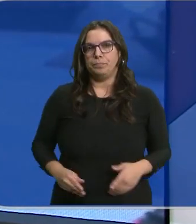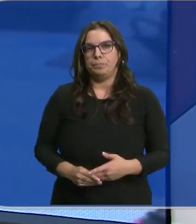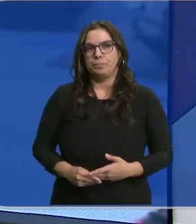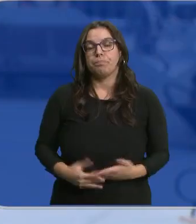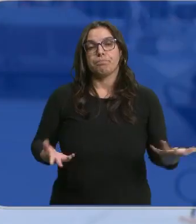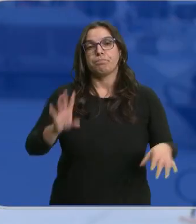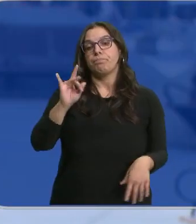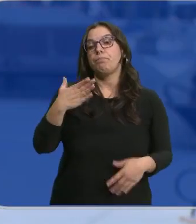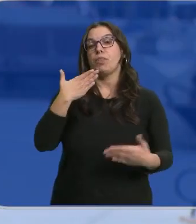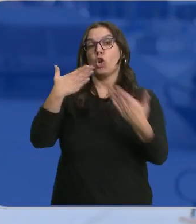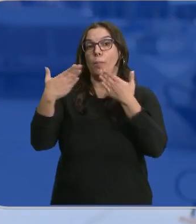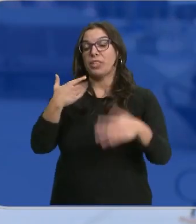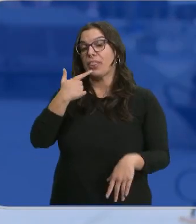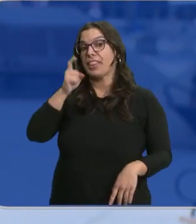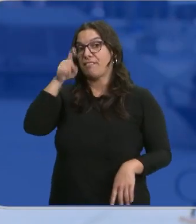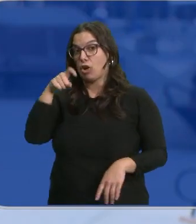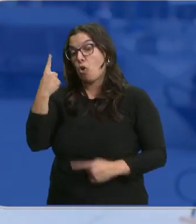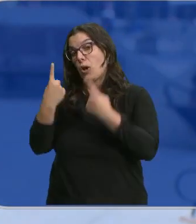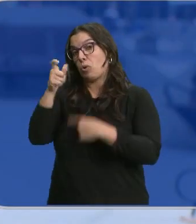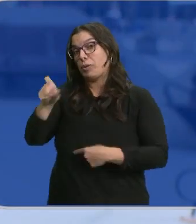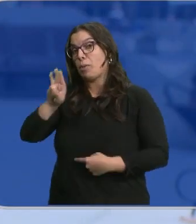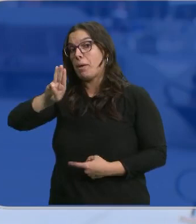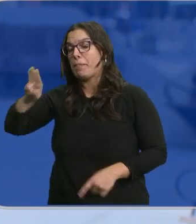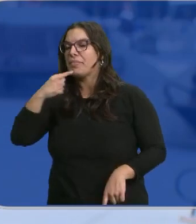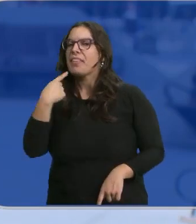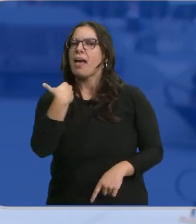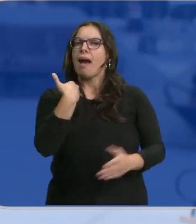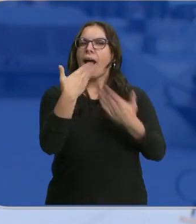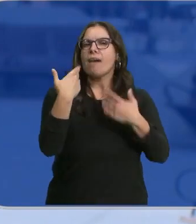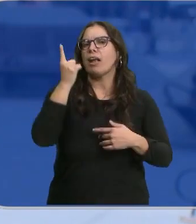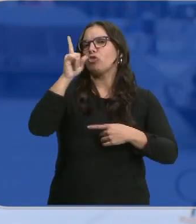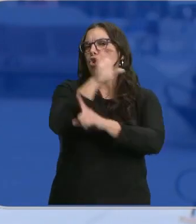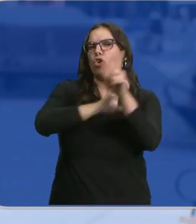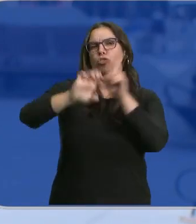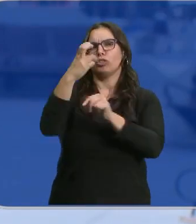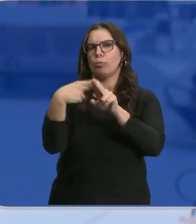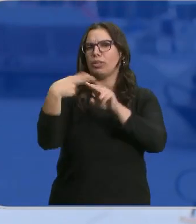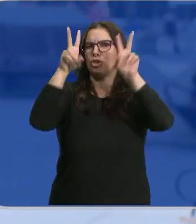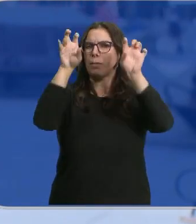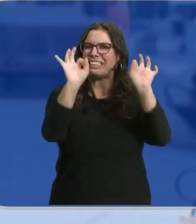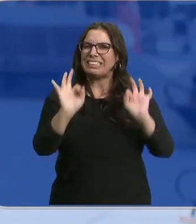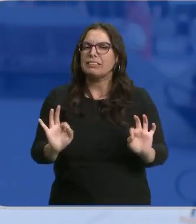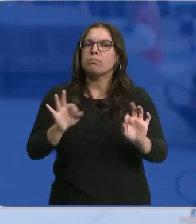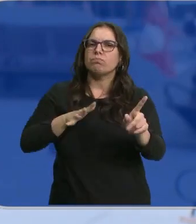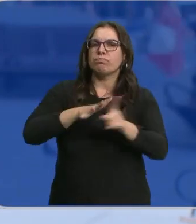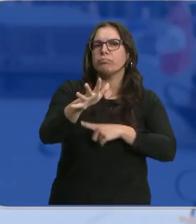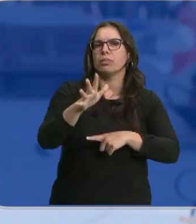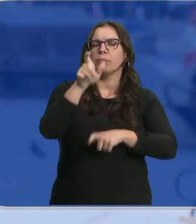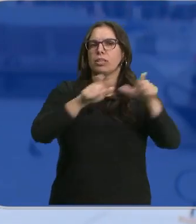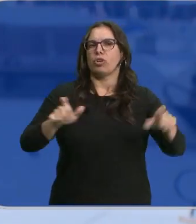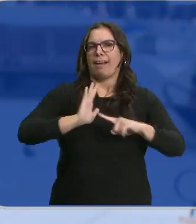Sí, una conversación en la que, según Feijóo y fuentes del Partido Popular, solamente se habló del contexto político actual y también de temas concretos que afectan a